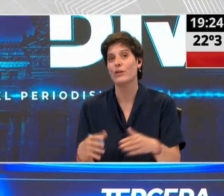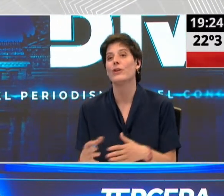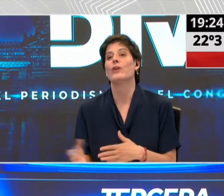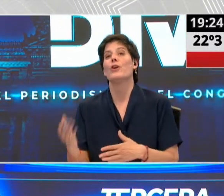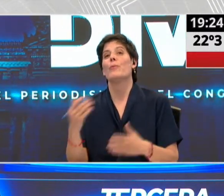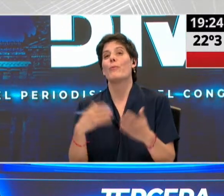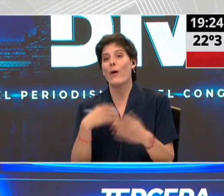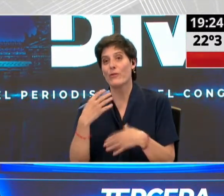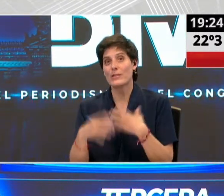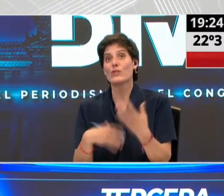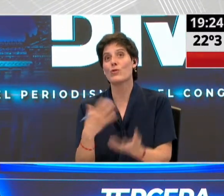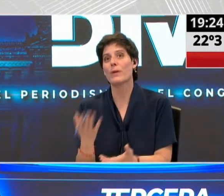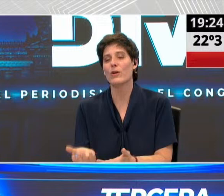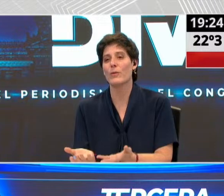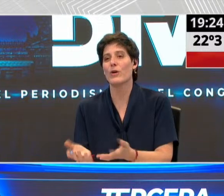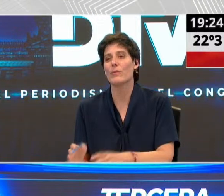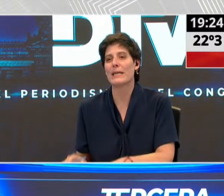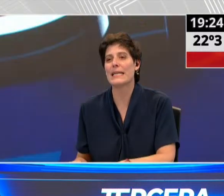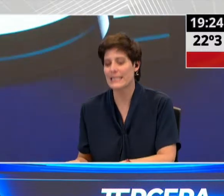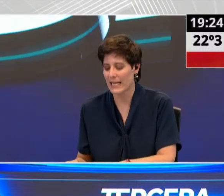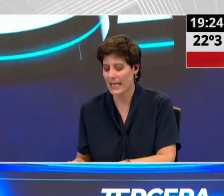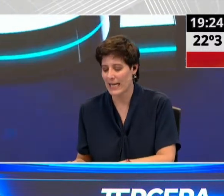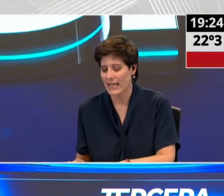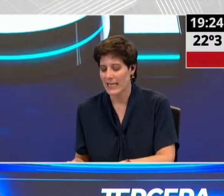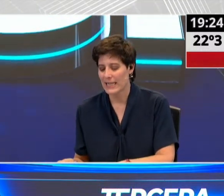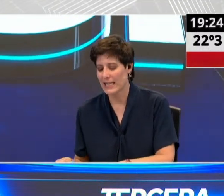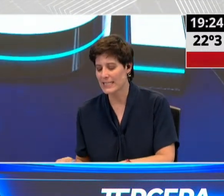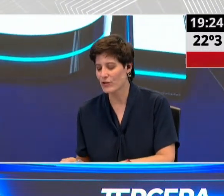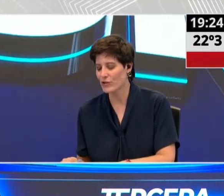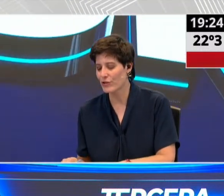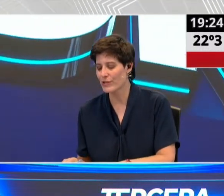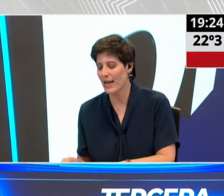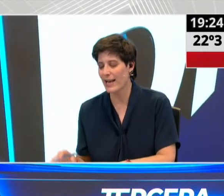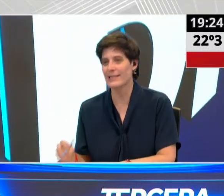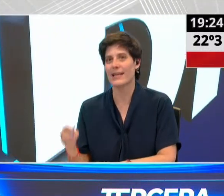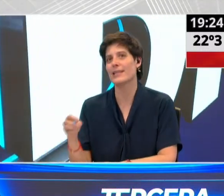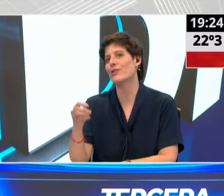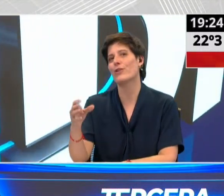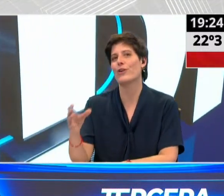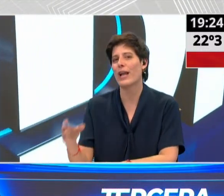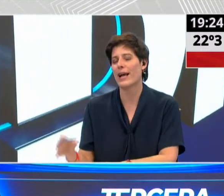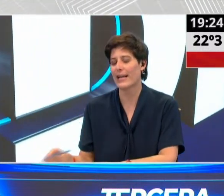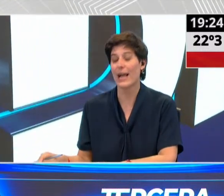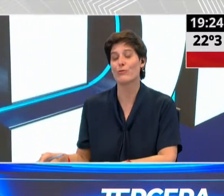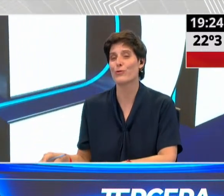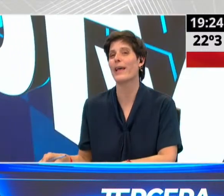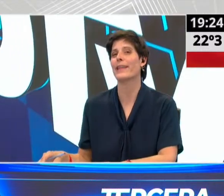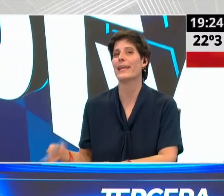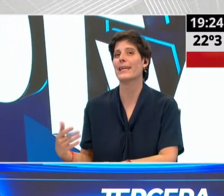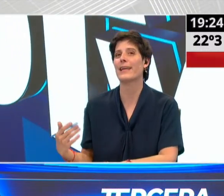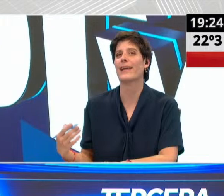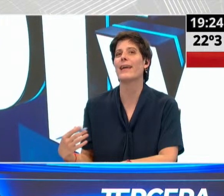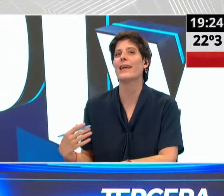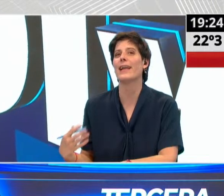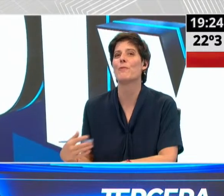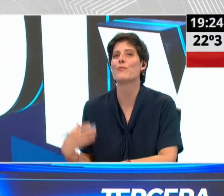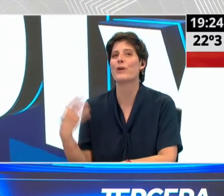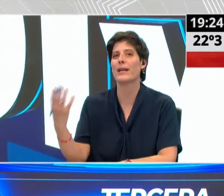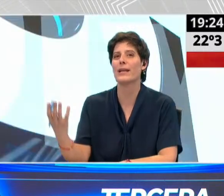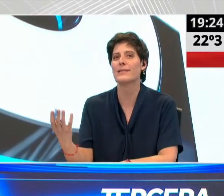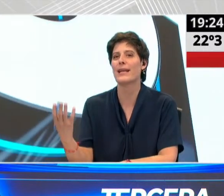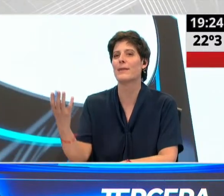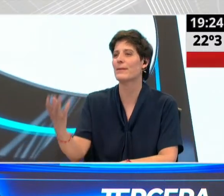de hecho. Totalmente. Cuando ella asume como ministra de Desarrollo Social, se hizo la cláusula de que